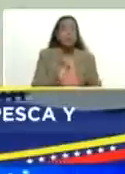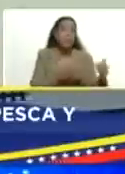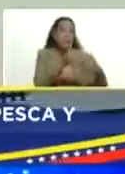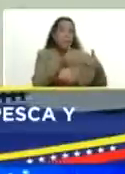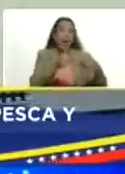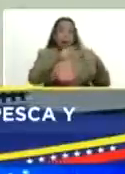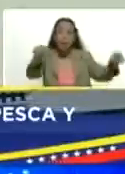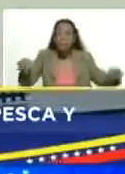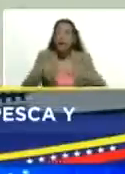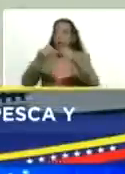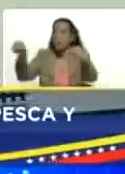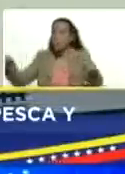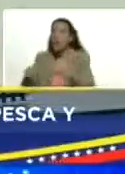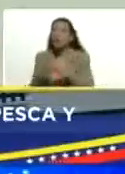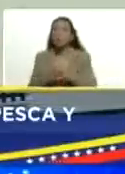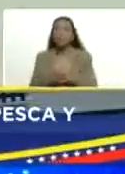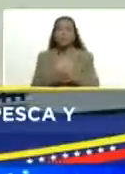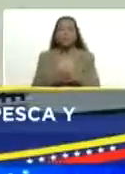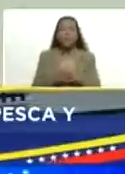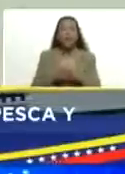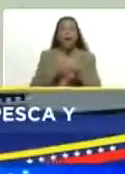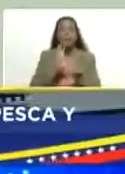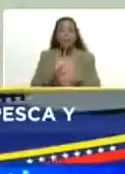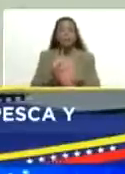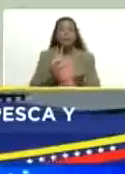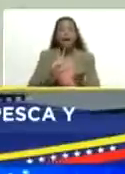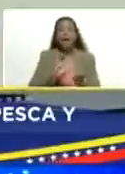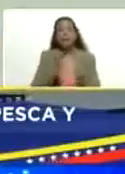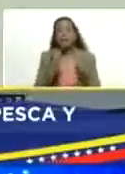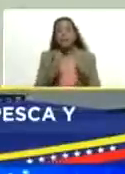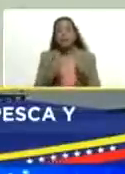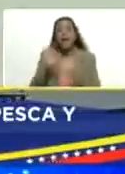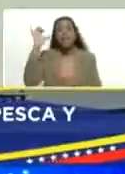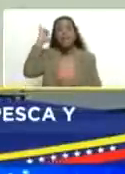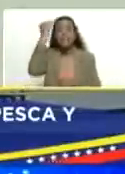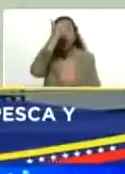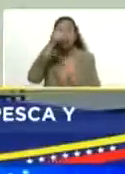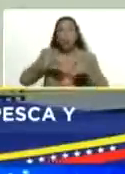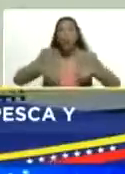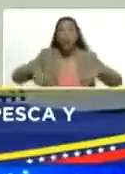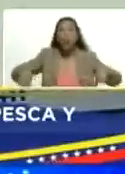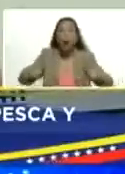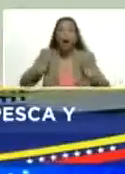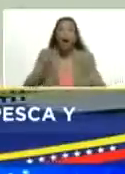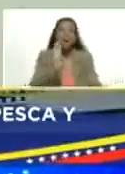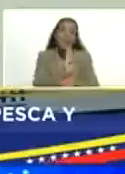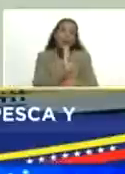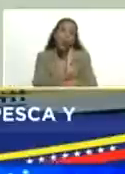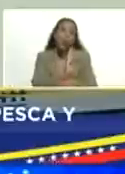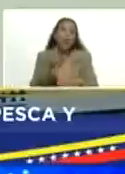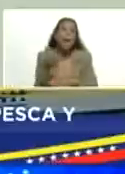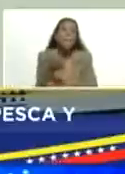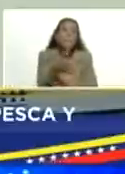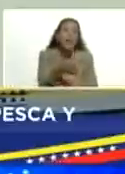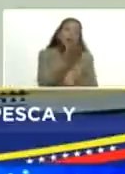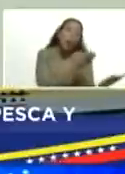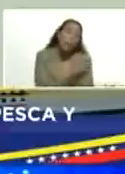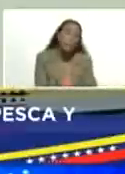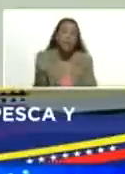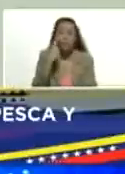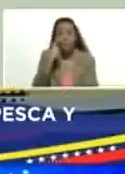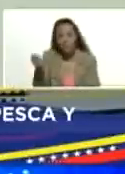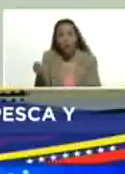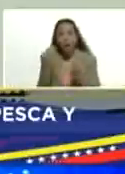muy interesante con la gente de Fundo El Secreto, allá en el estado de Yaracuy, una gente de la cría de tilapia, que también lo he invitado, jefe, para